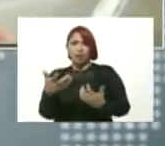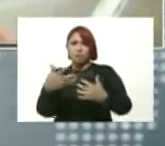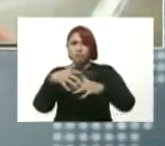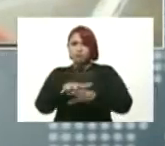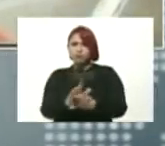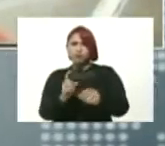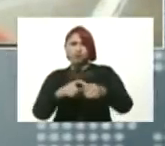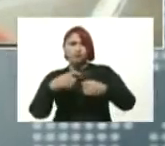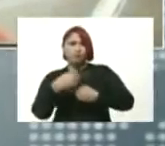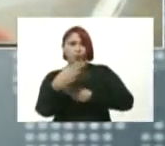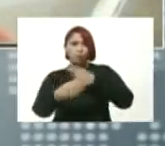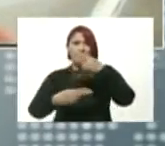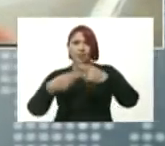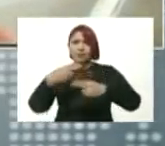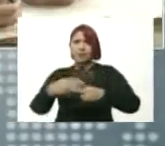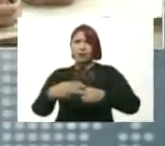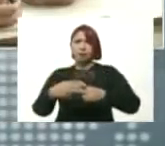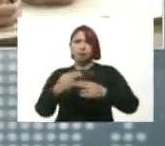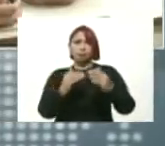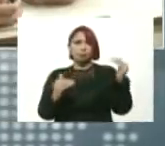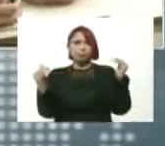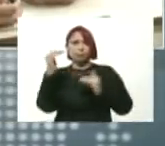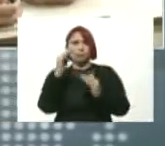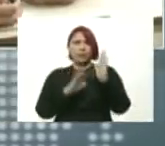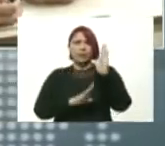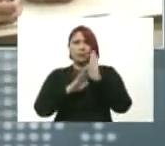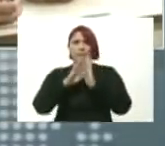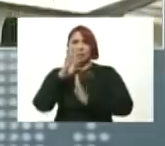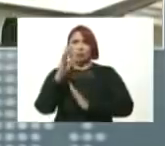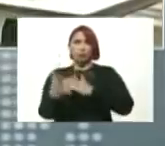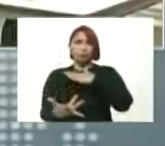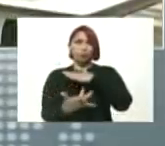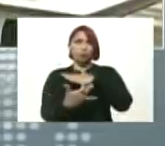universal y de alto desarrollo tecnológico